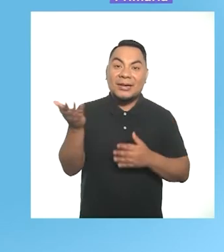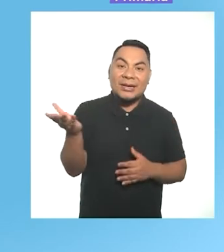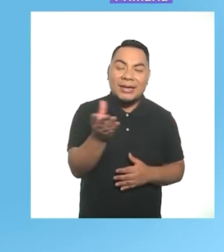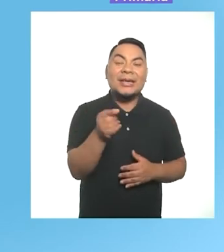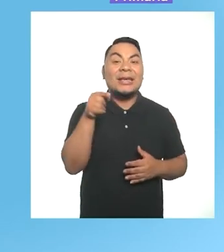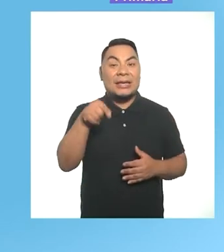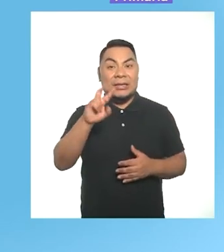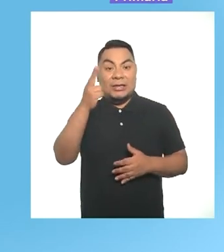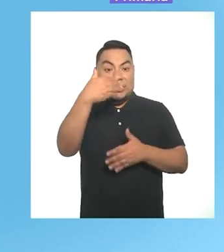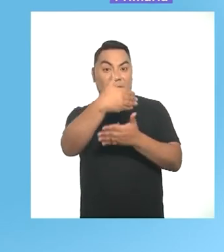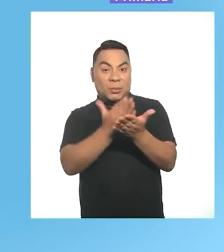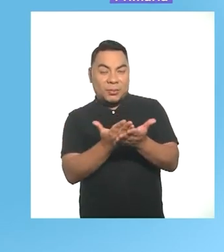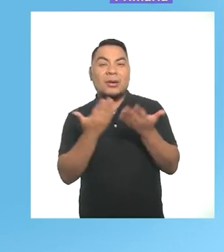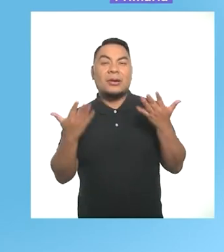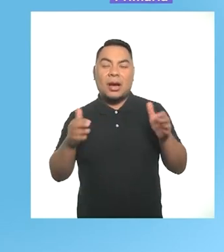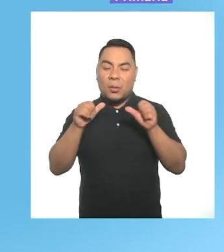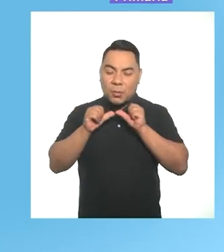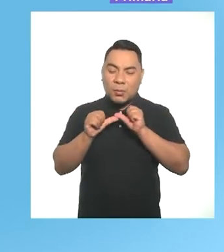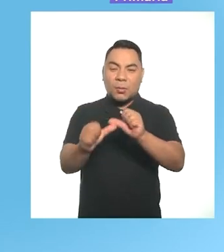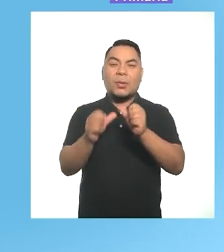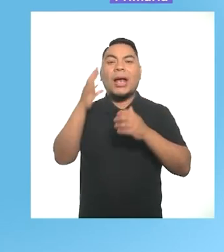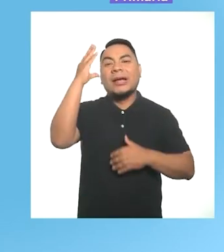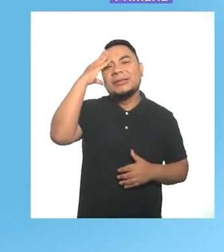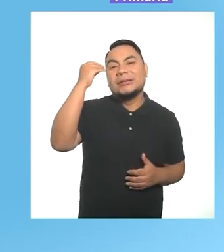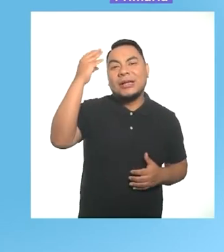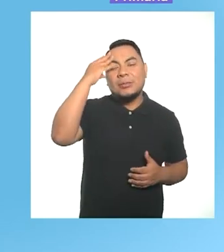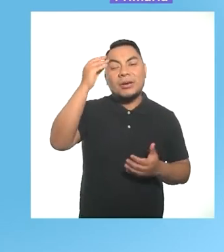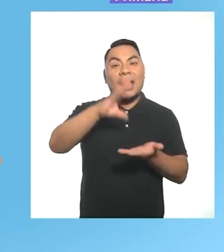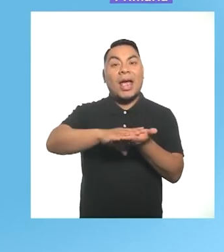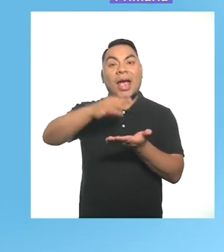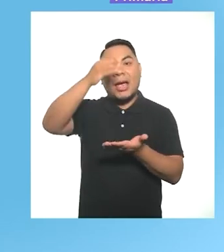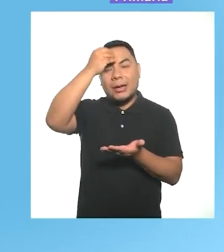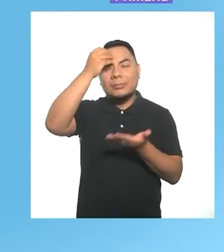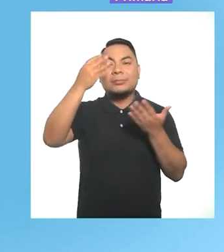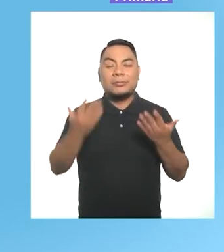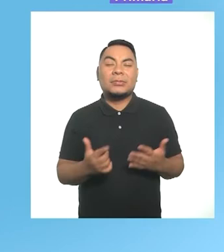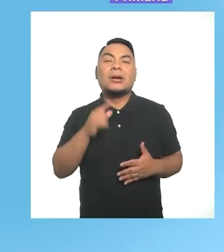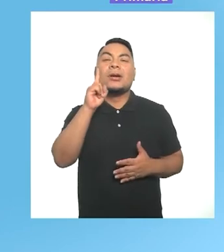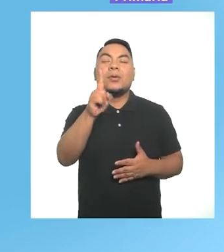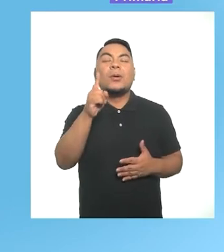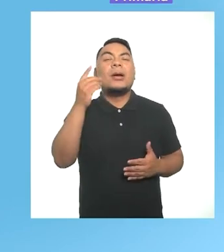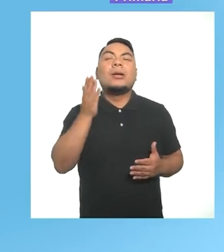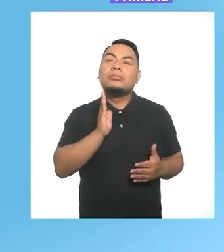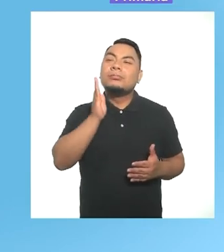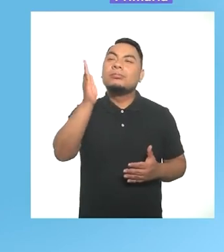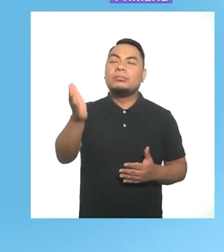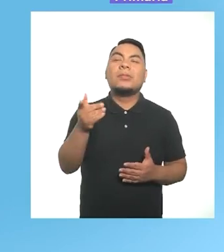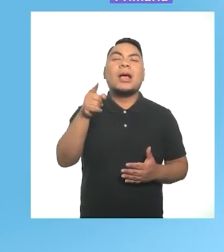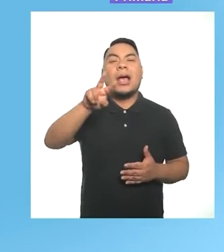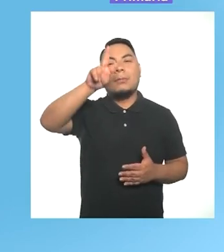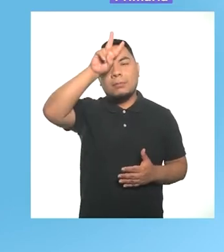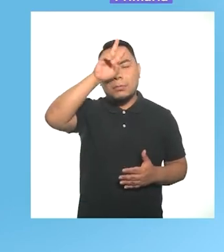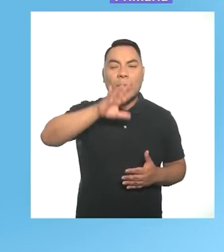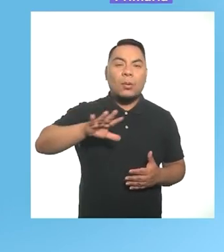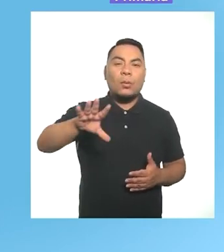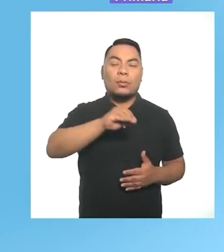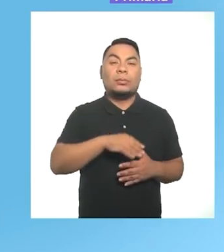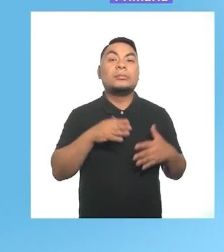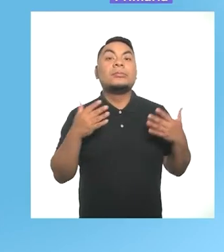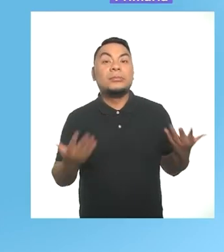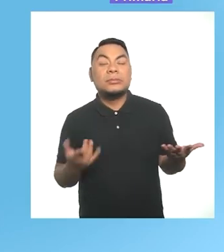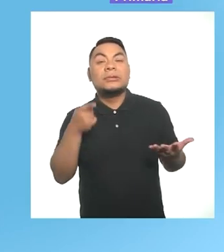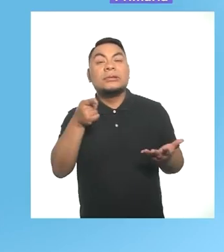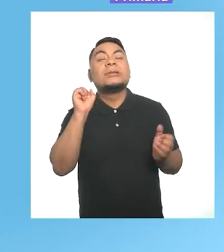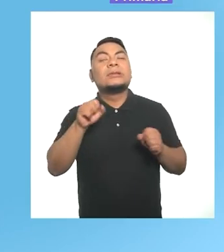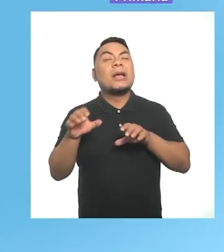Familias, en este segundo bloque continuamos con la experiencia de aprendizaje Un viaje por el Perú.